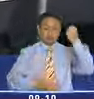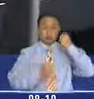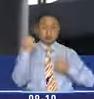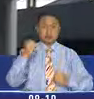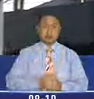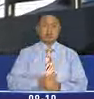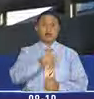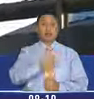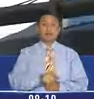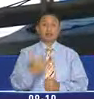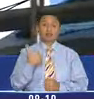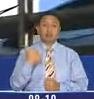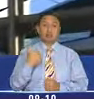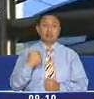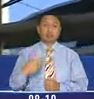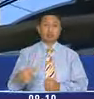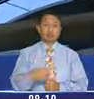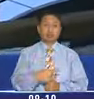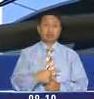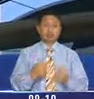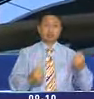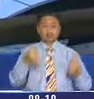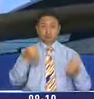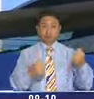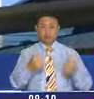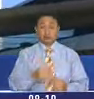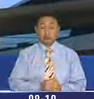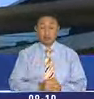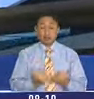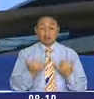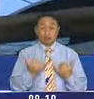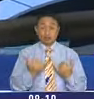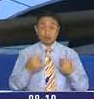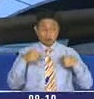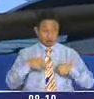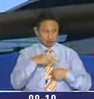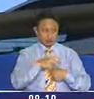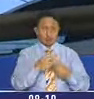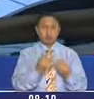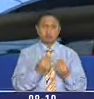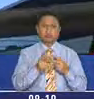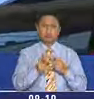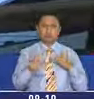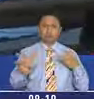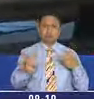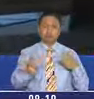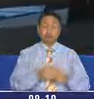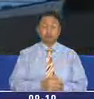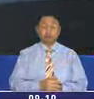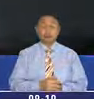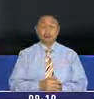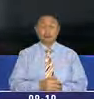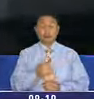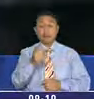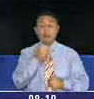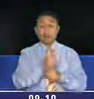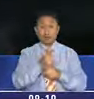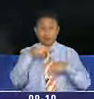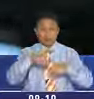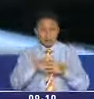que los ciudadanos llevan en sus autos, sobre todo a esta hora. Como vemos, existe un poquito de tráfico y es